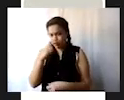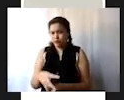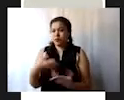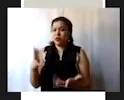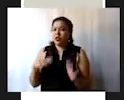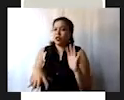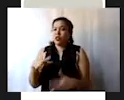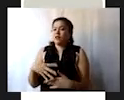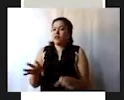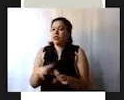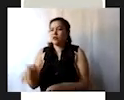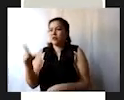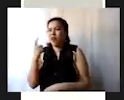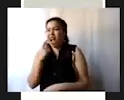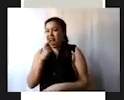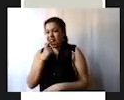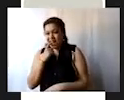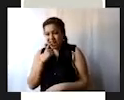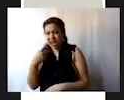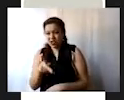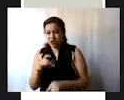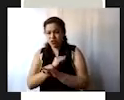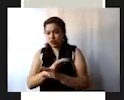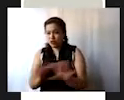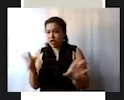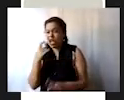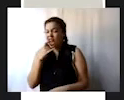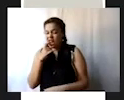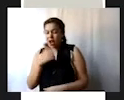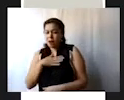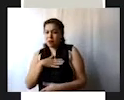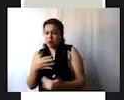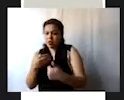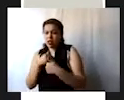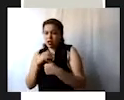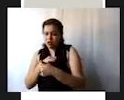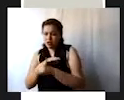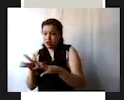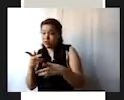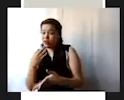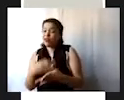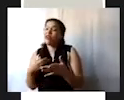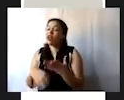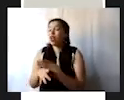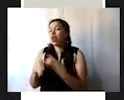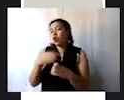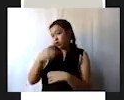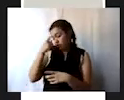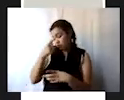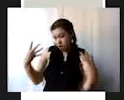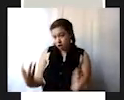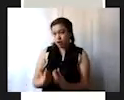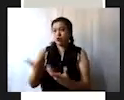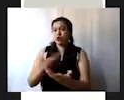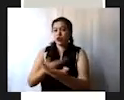muy celosos de la información. Tenemos mucho que hacer en ese aspecto, en trabajar en compartir